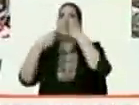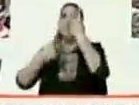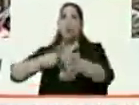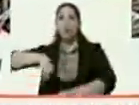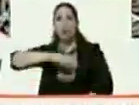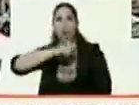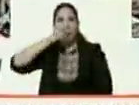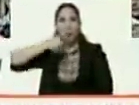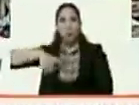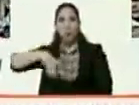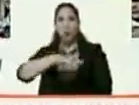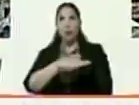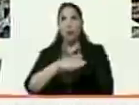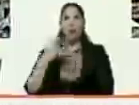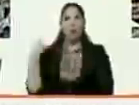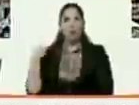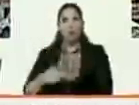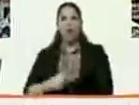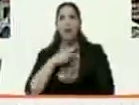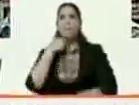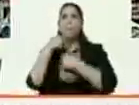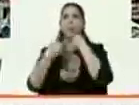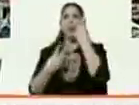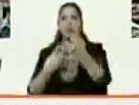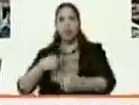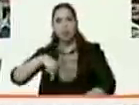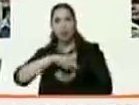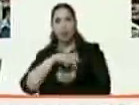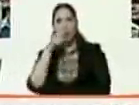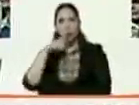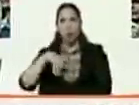pueblo, para que tengan la vocería de nuestro pueblo.